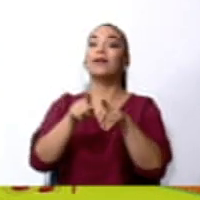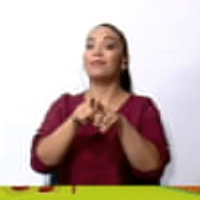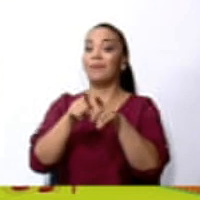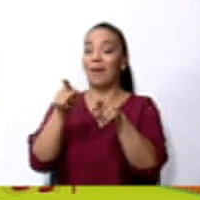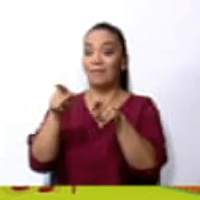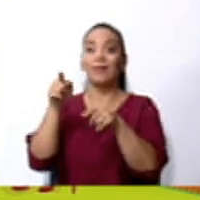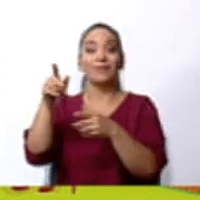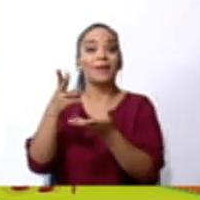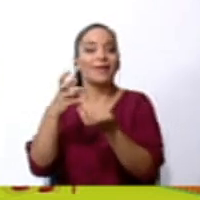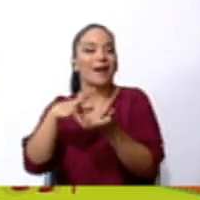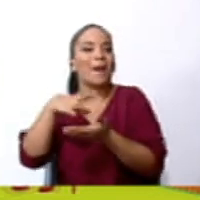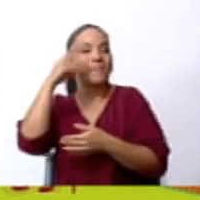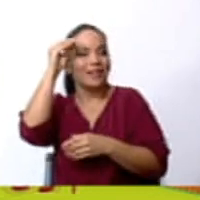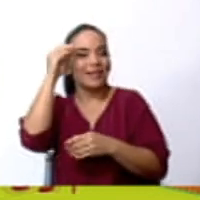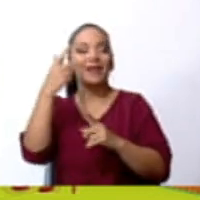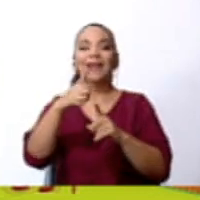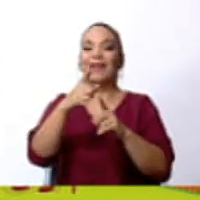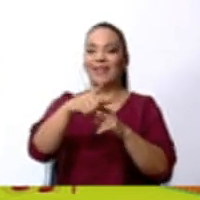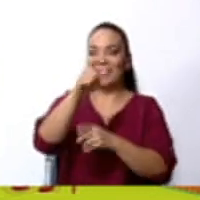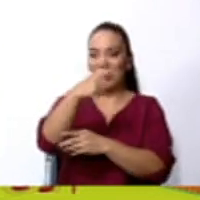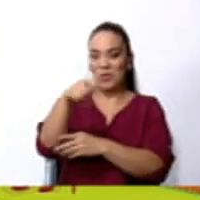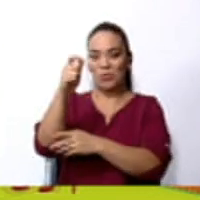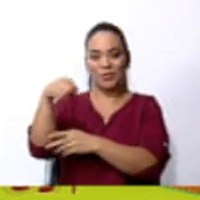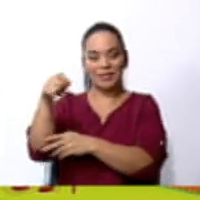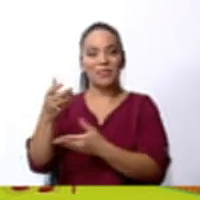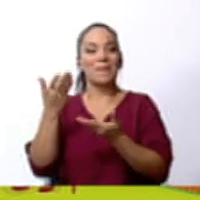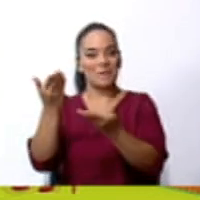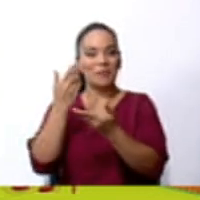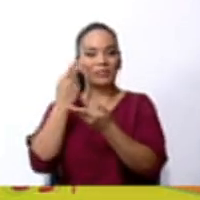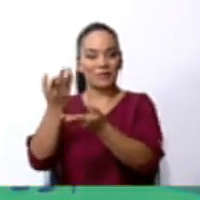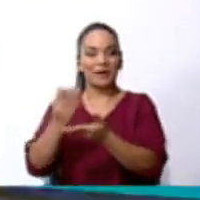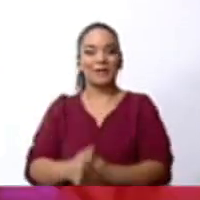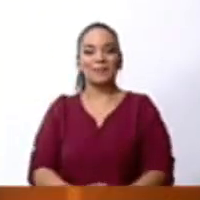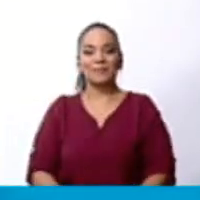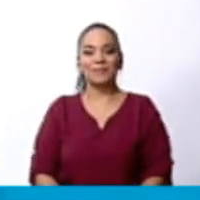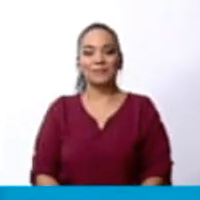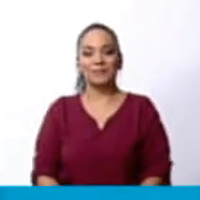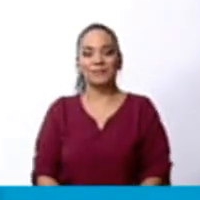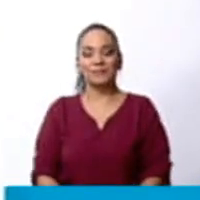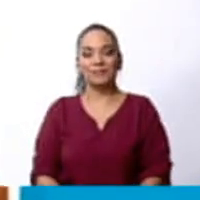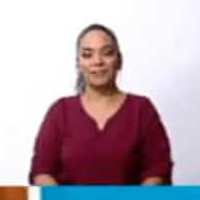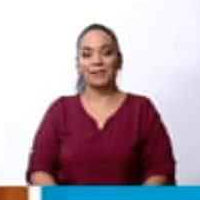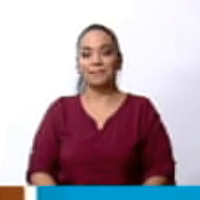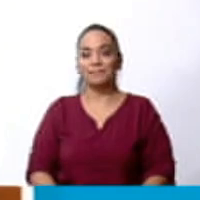quiere aprender sobre la letra cursiva. Así que vamos a verla.